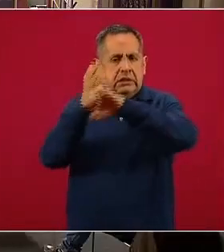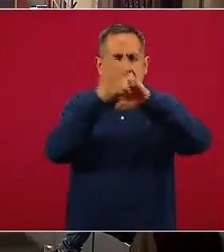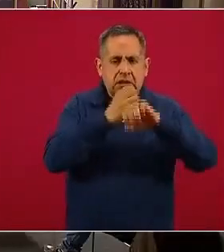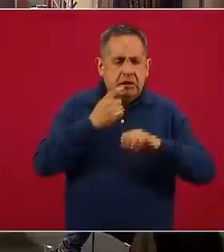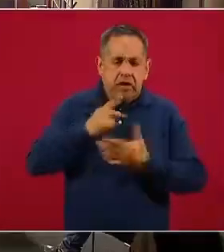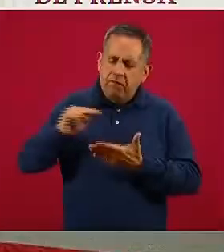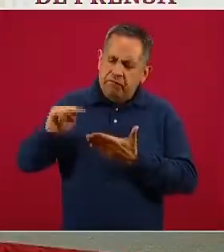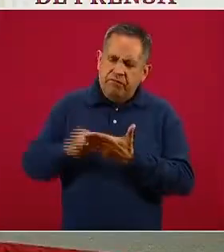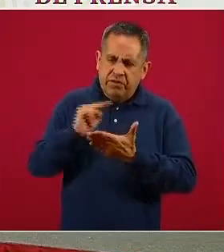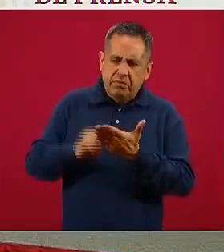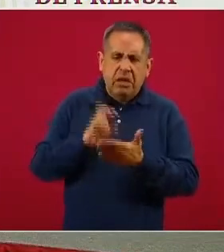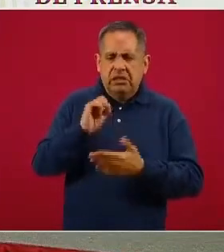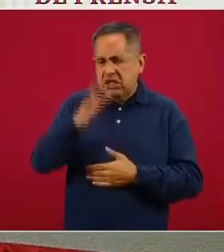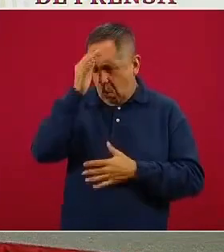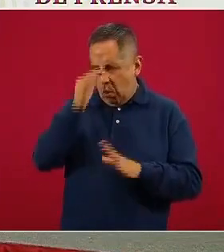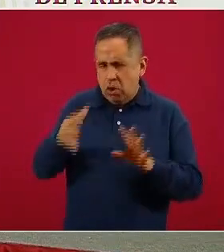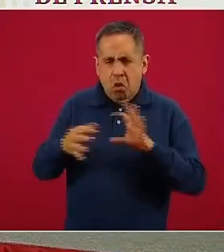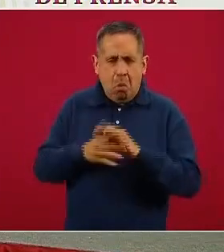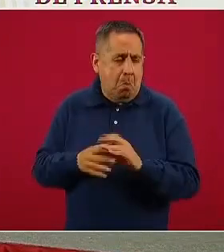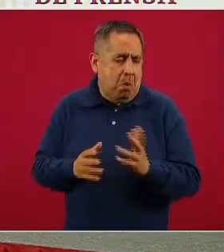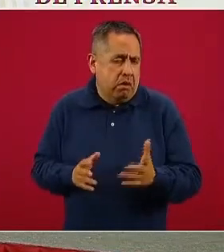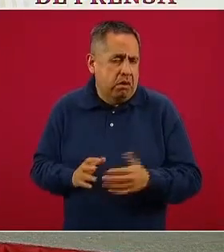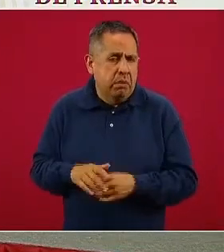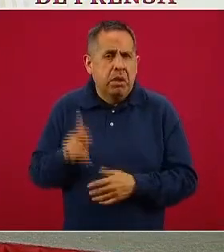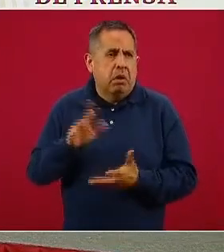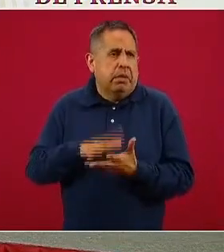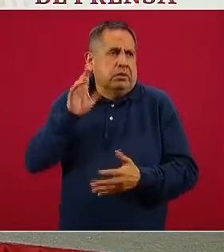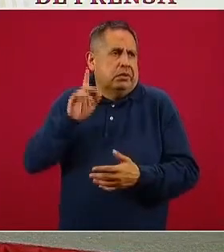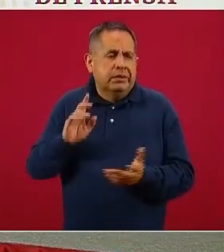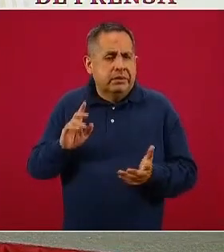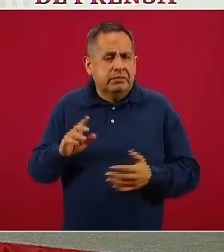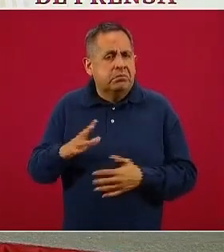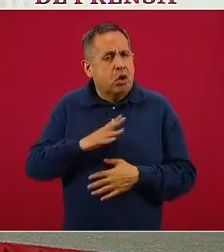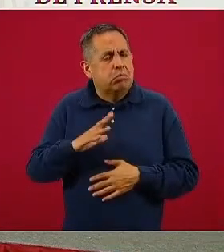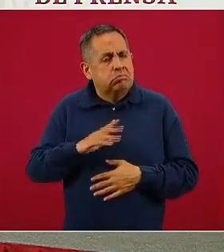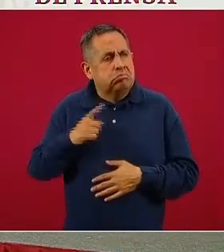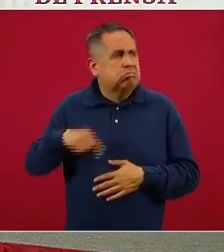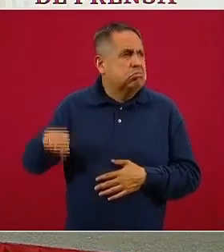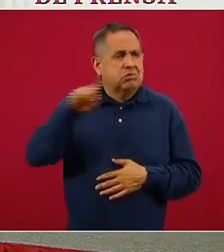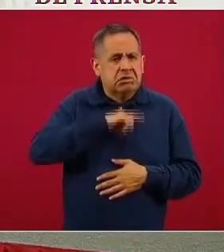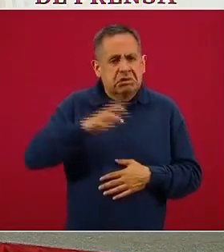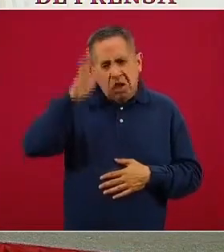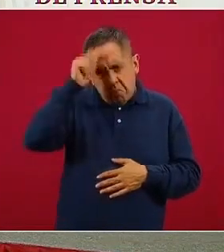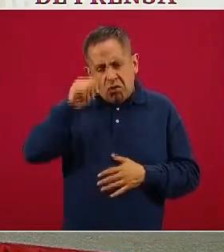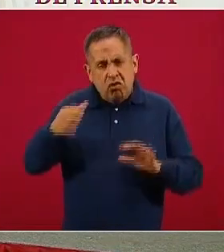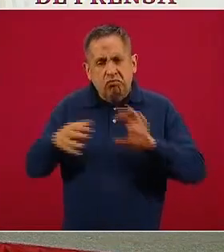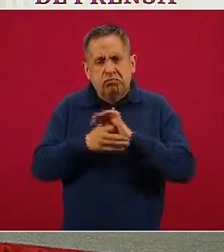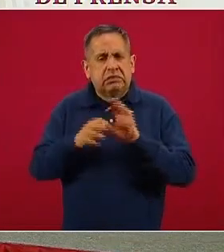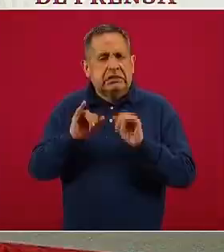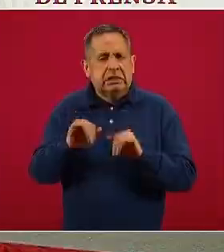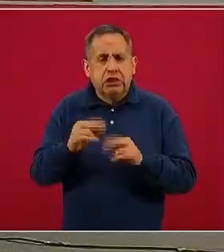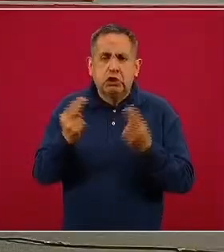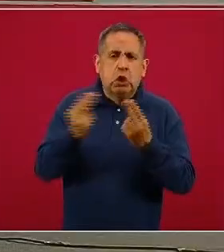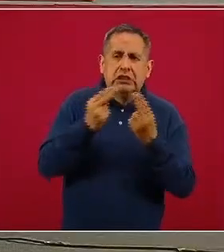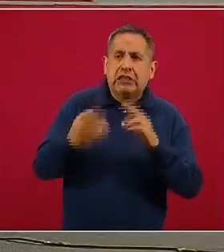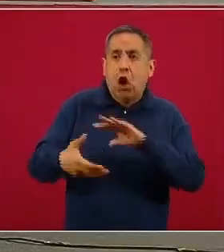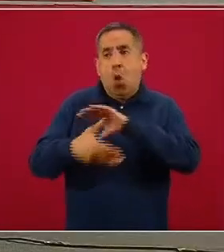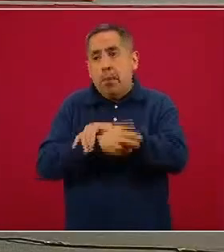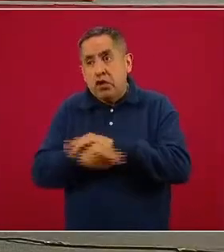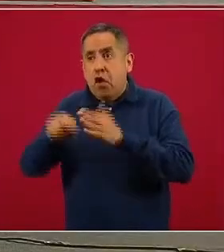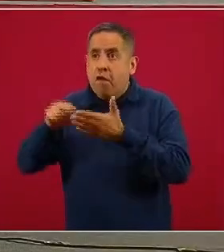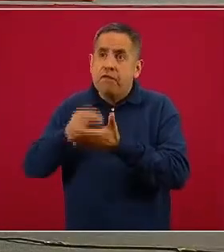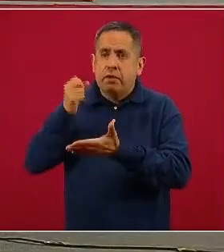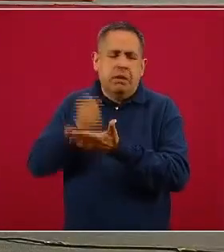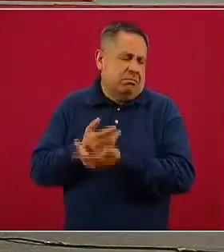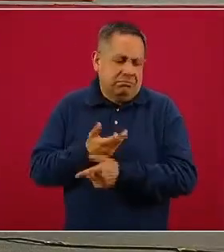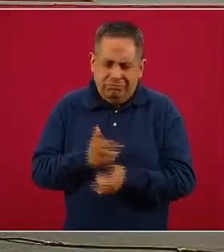lo firmen. En general hay un acuerdo general en el que no se necesita convenio, en el sentido de